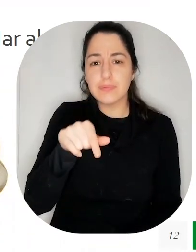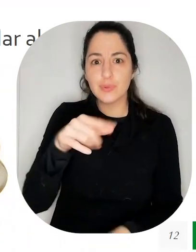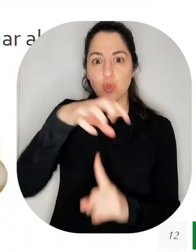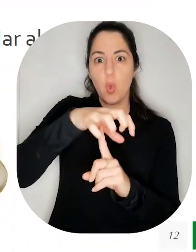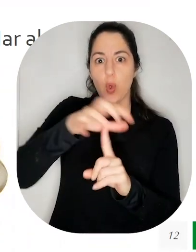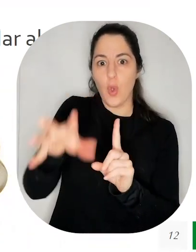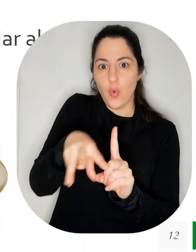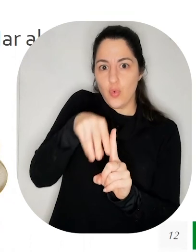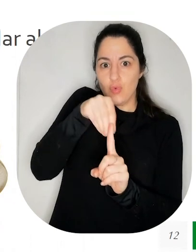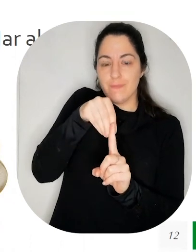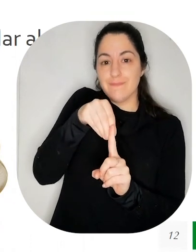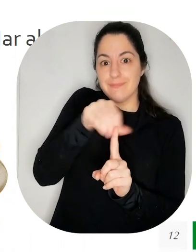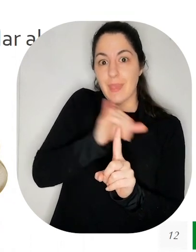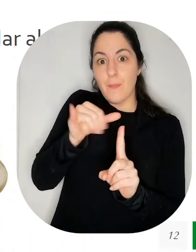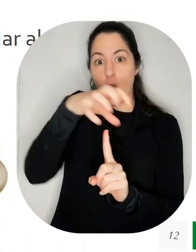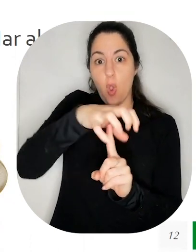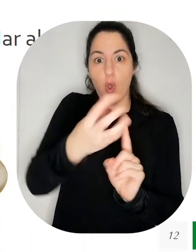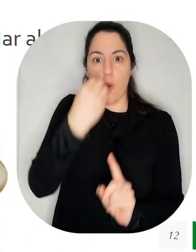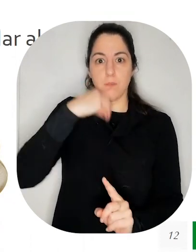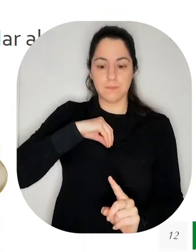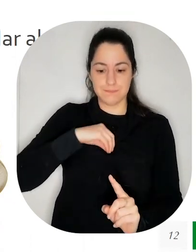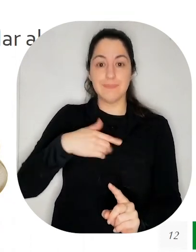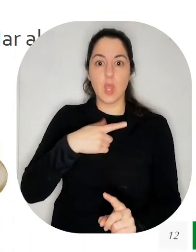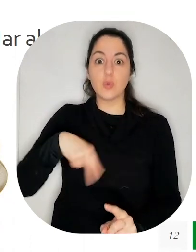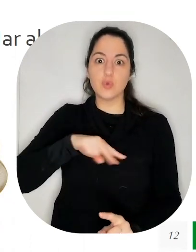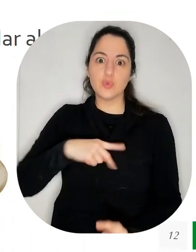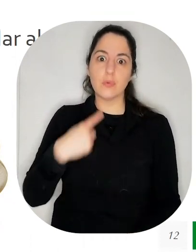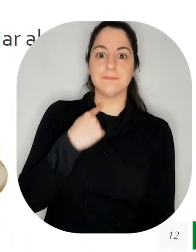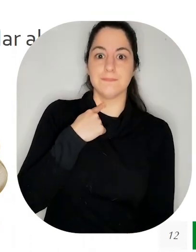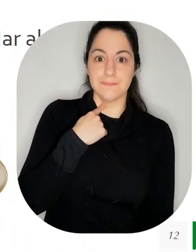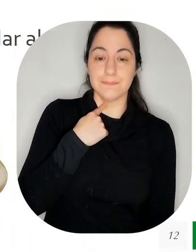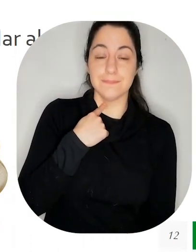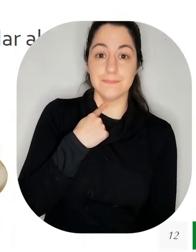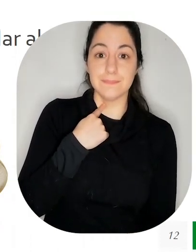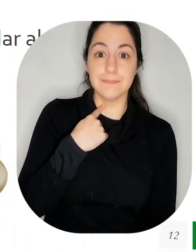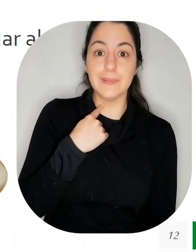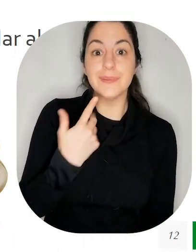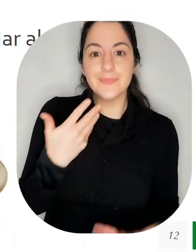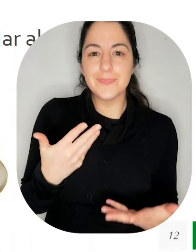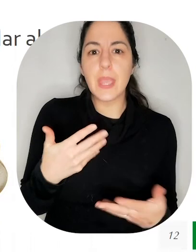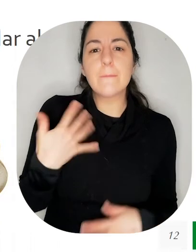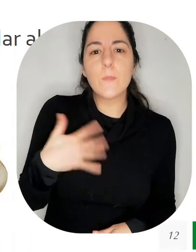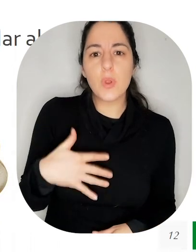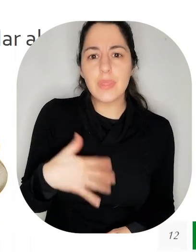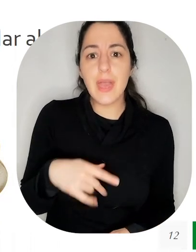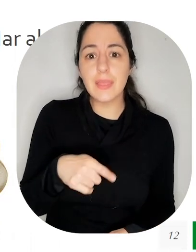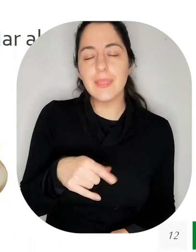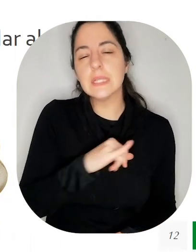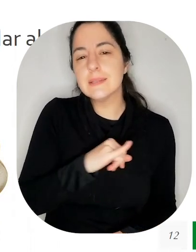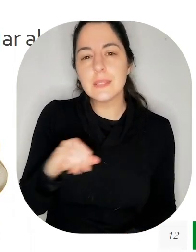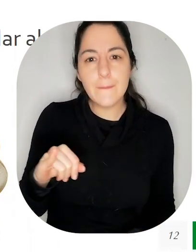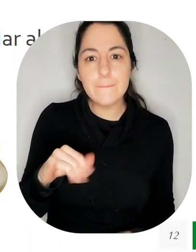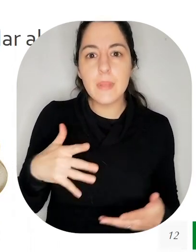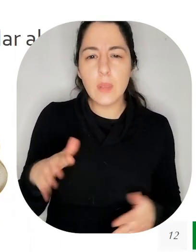los absorben y los acumulan. Y si nosotros consumimos un hongo extra alto en esa sustancia, puede ser muy tóxico. Así es que es